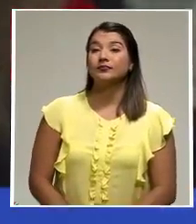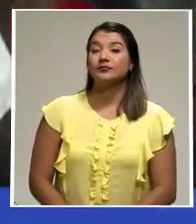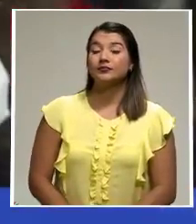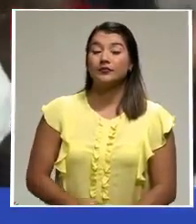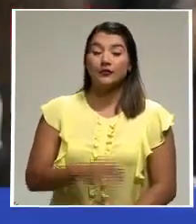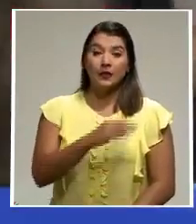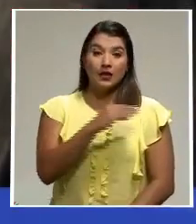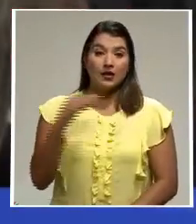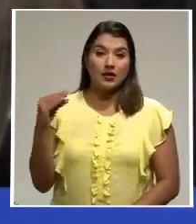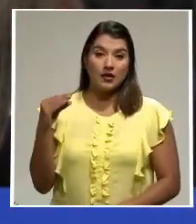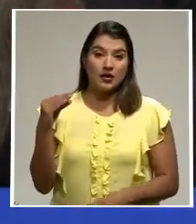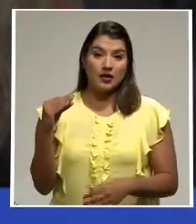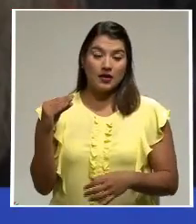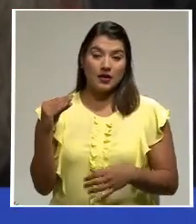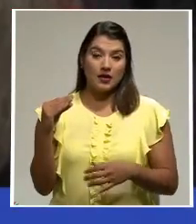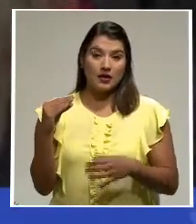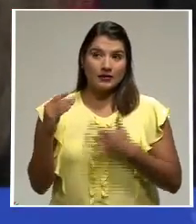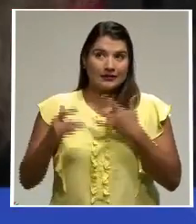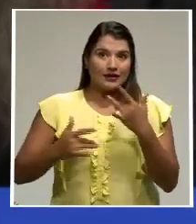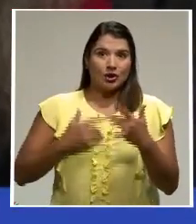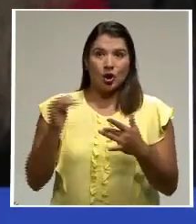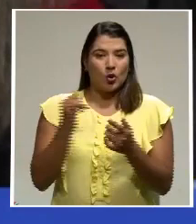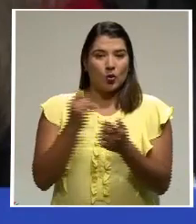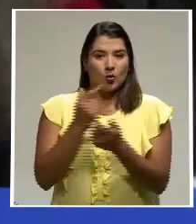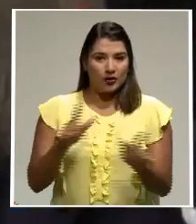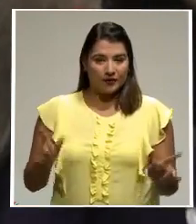Es bien, una sensación de libertad.